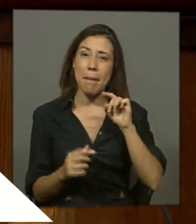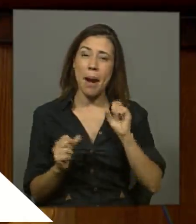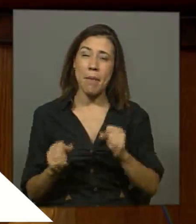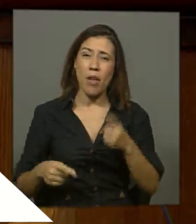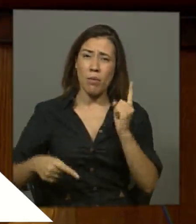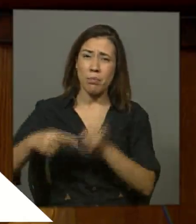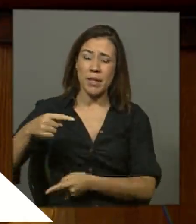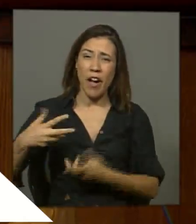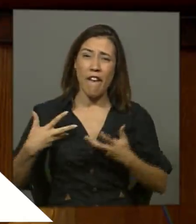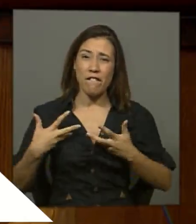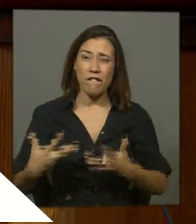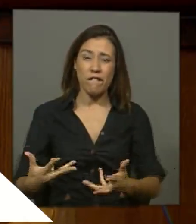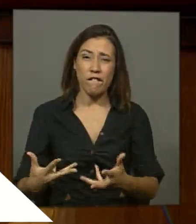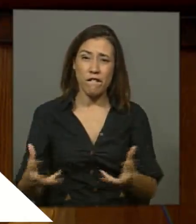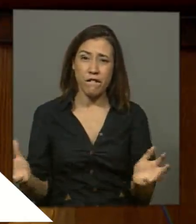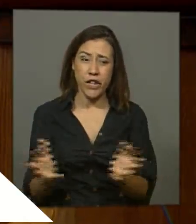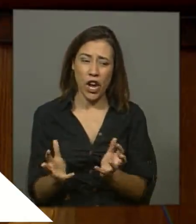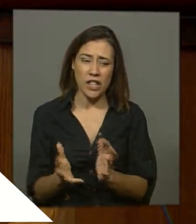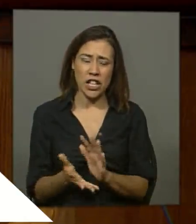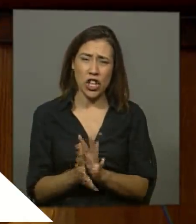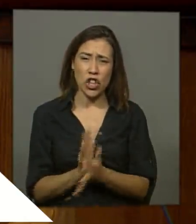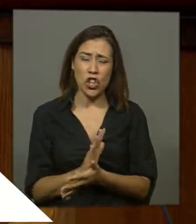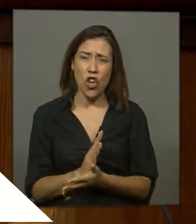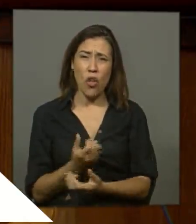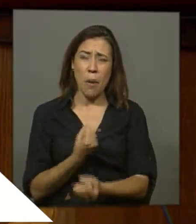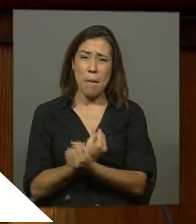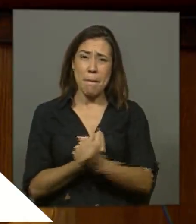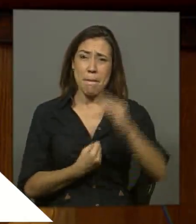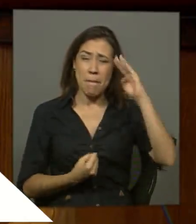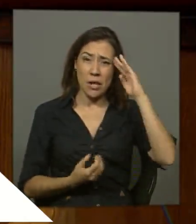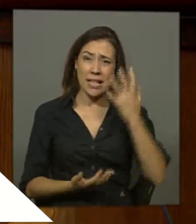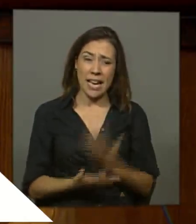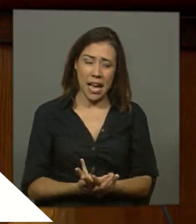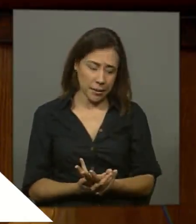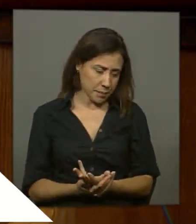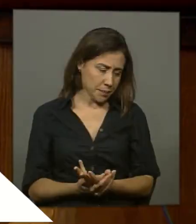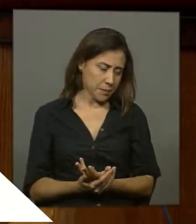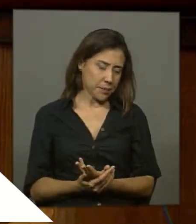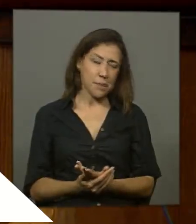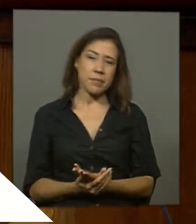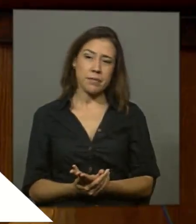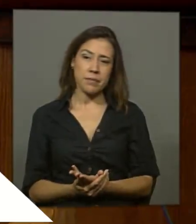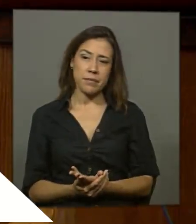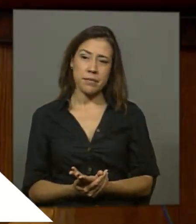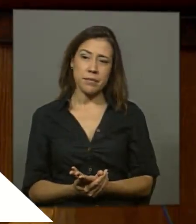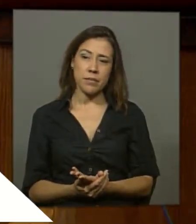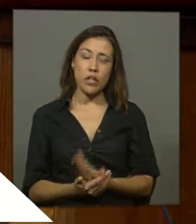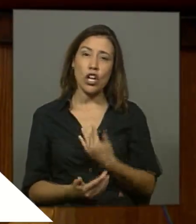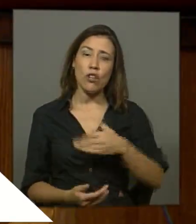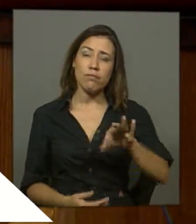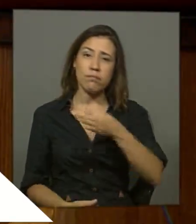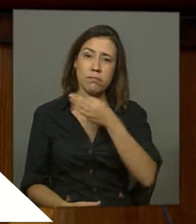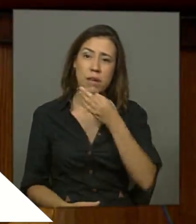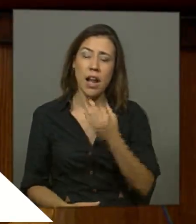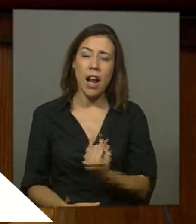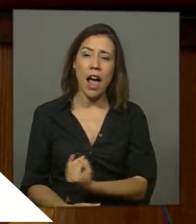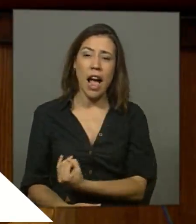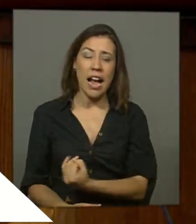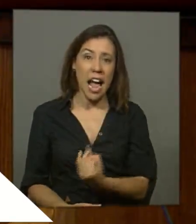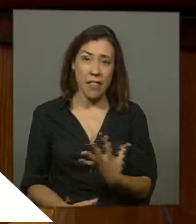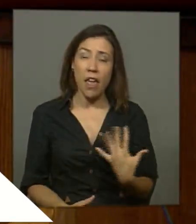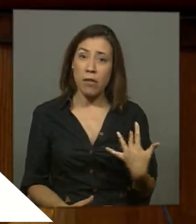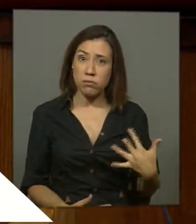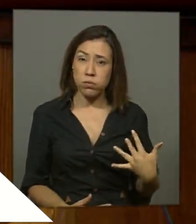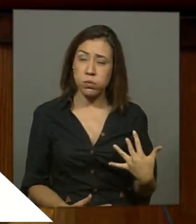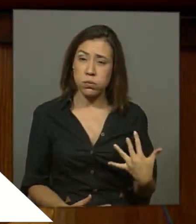com la viol con todo el aparato polial de que se dispone estoy aquí hablando de números gruesos